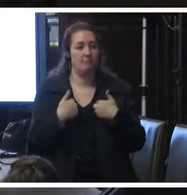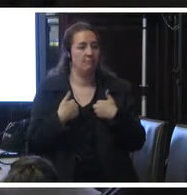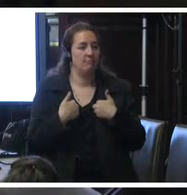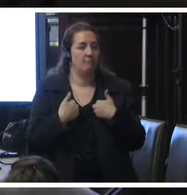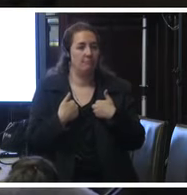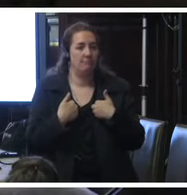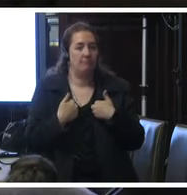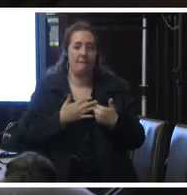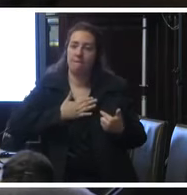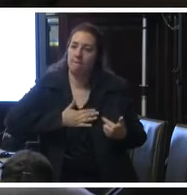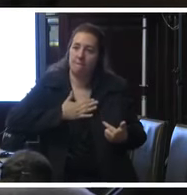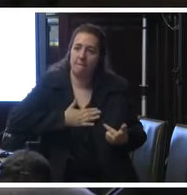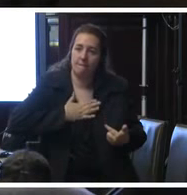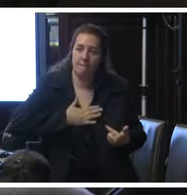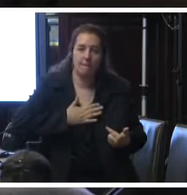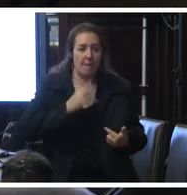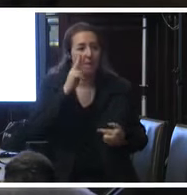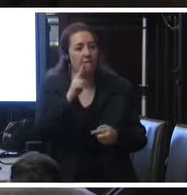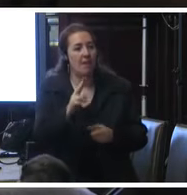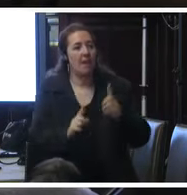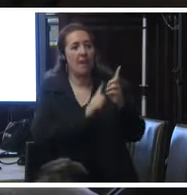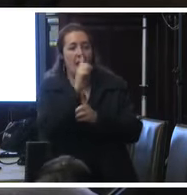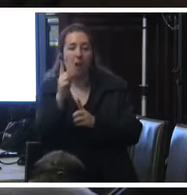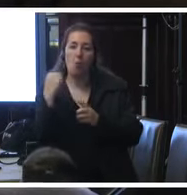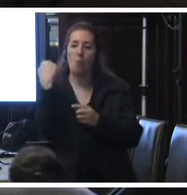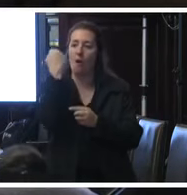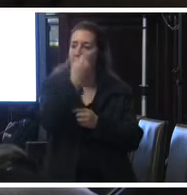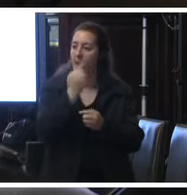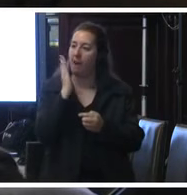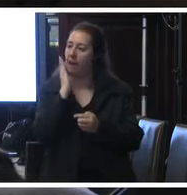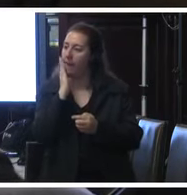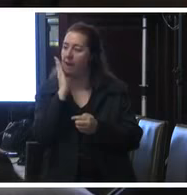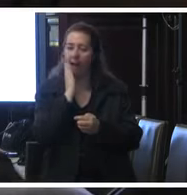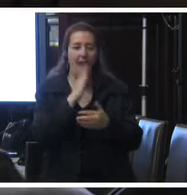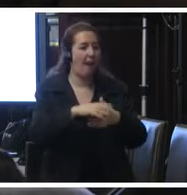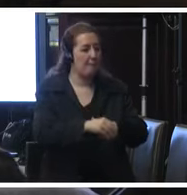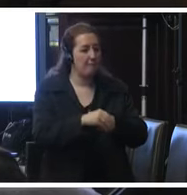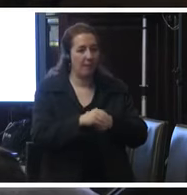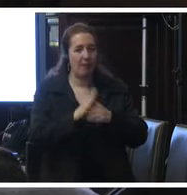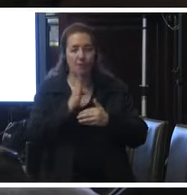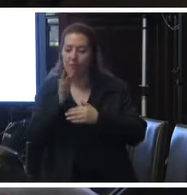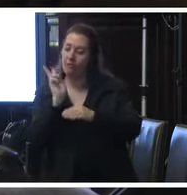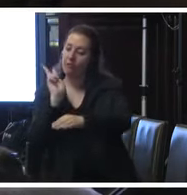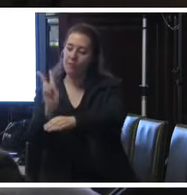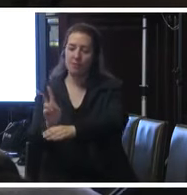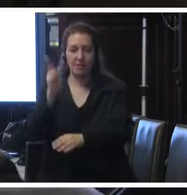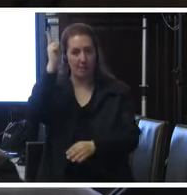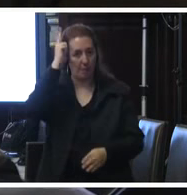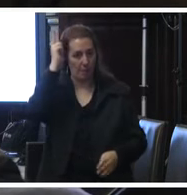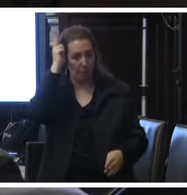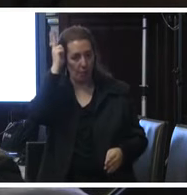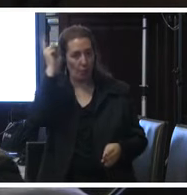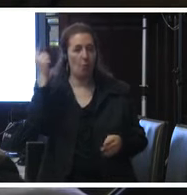complace mucho ver algunas caras amigas de cuando fui a Perú a instancias de